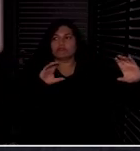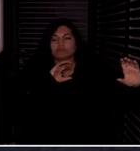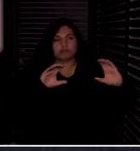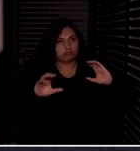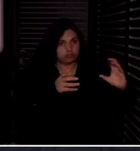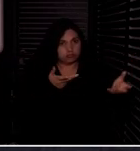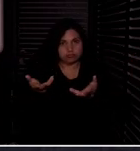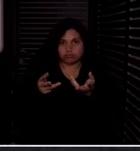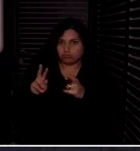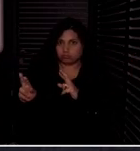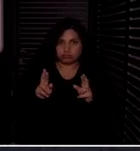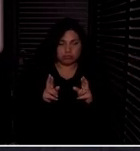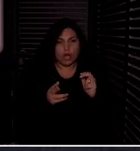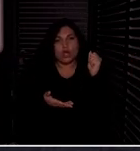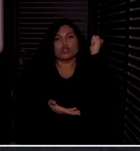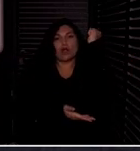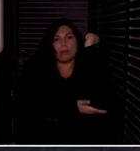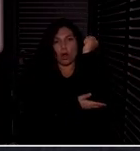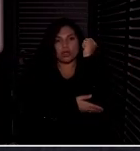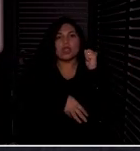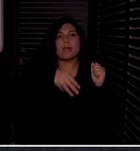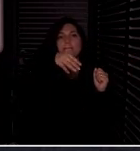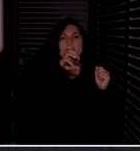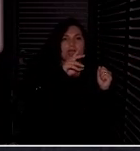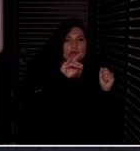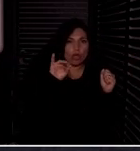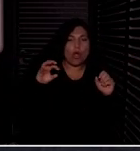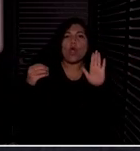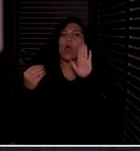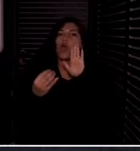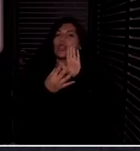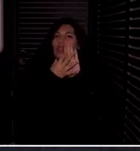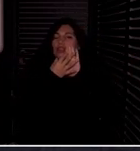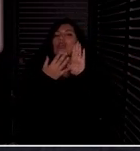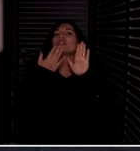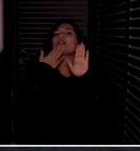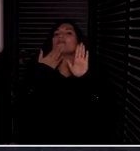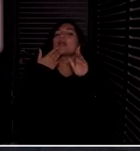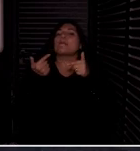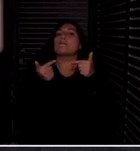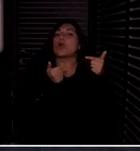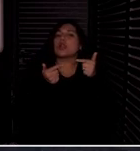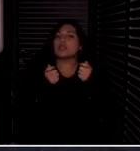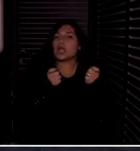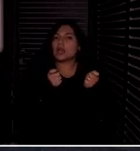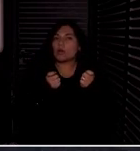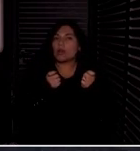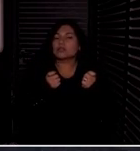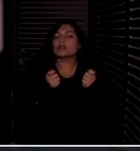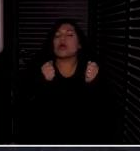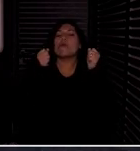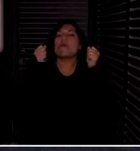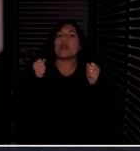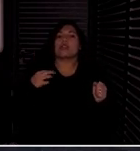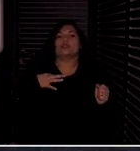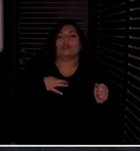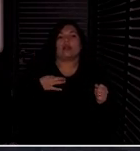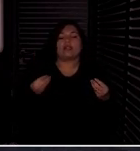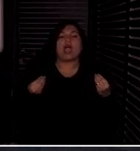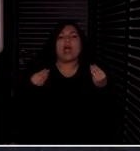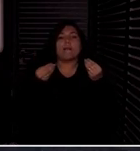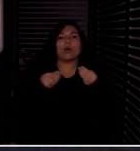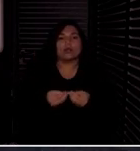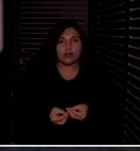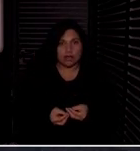soportes, medios, contenidos, como de política de regulación, cuente con la ciudadanía. Y tenemos que convertir este espacio